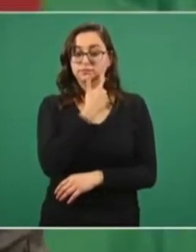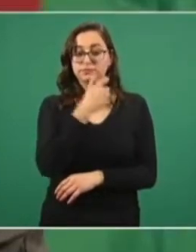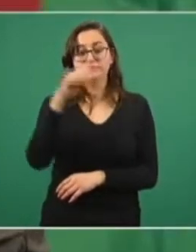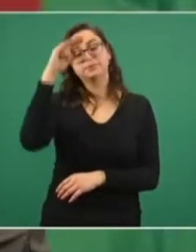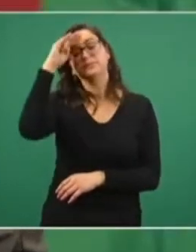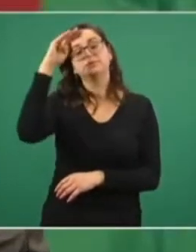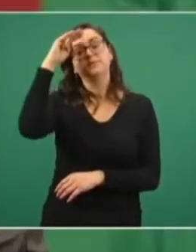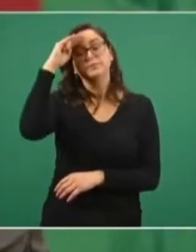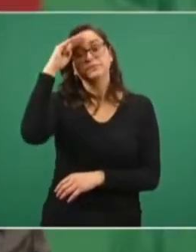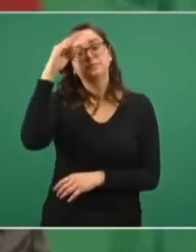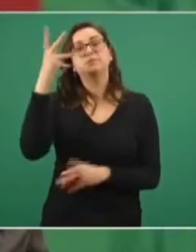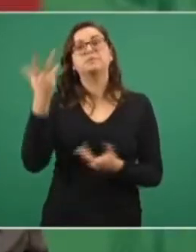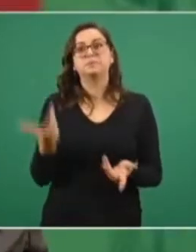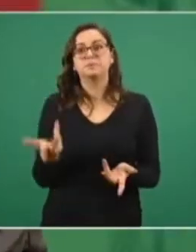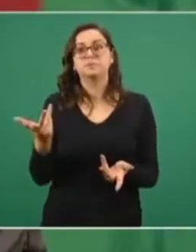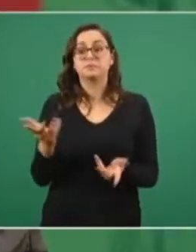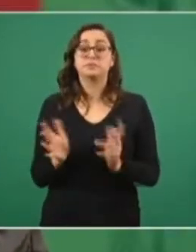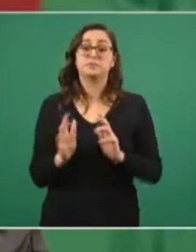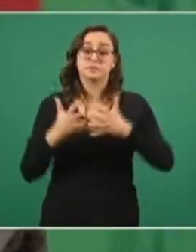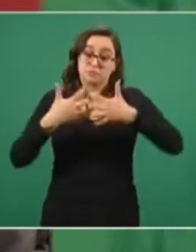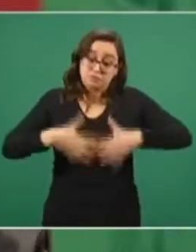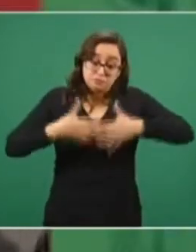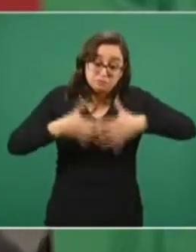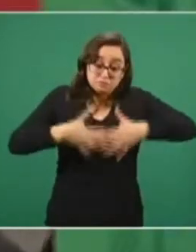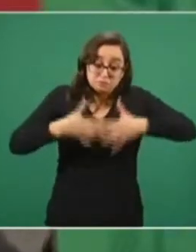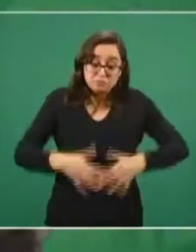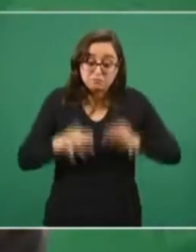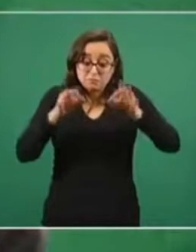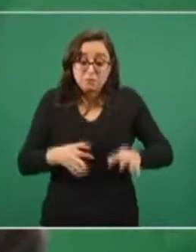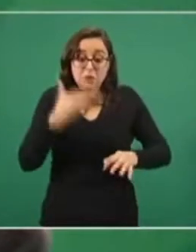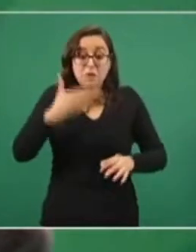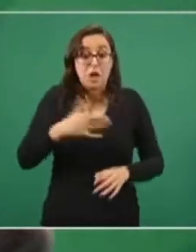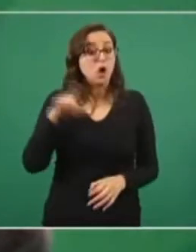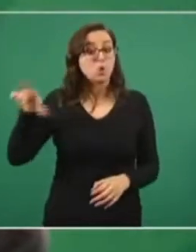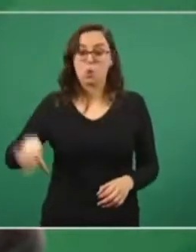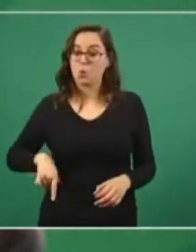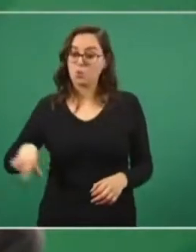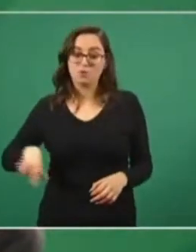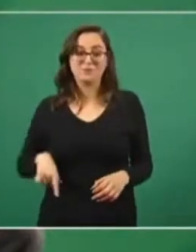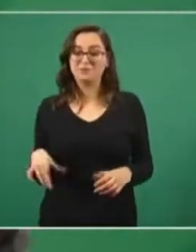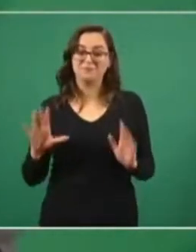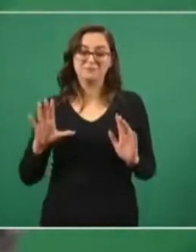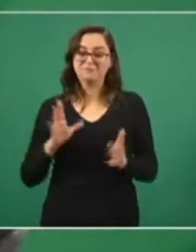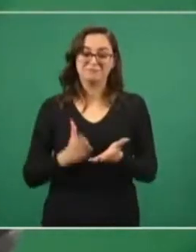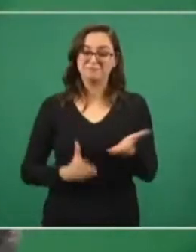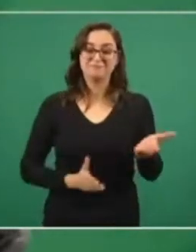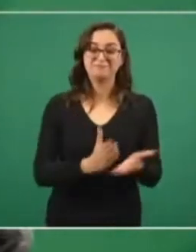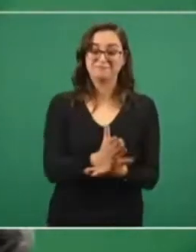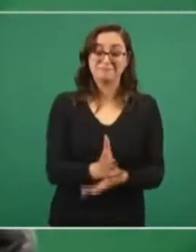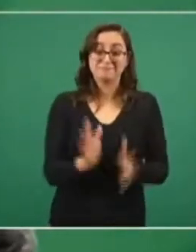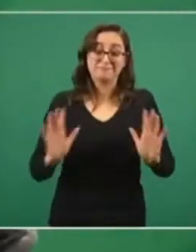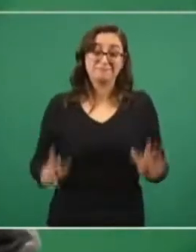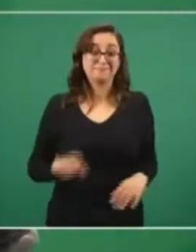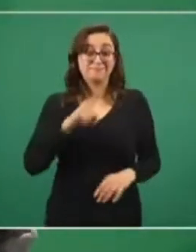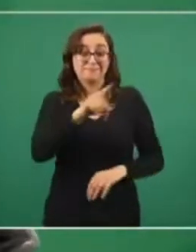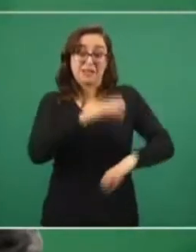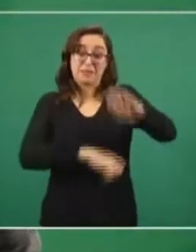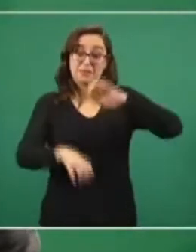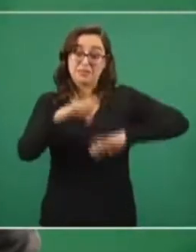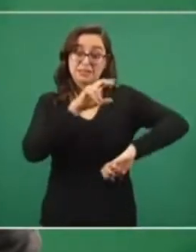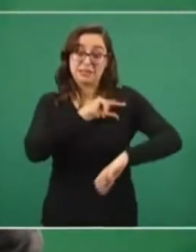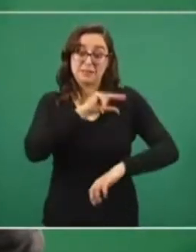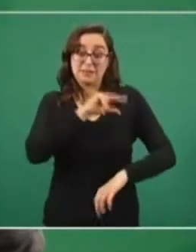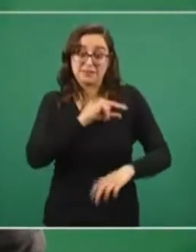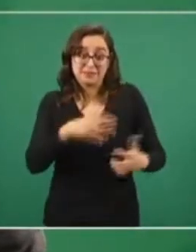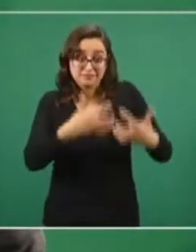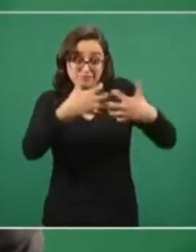que si se logra lo que estoy mencionando, que no depende del gobierno, que debemos ser muy claros en eso, depende de que las entidades privadas que